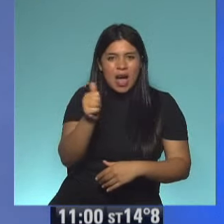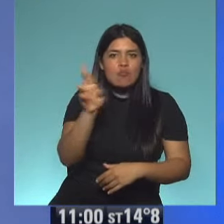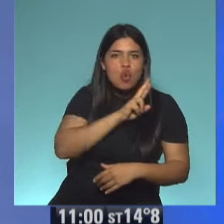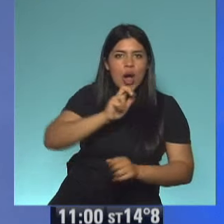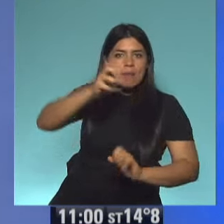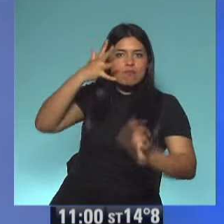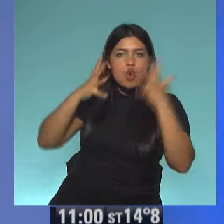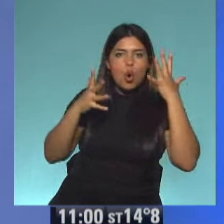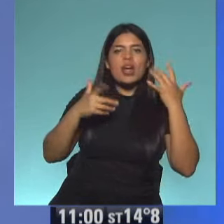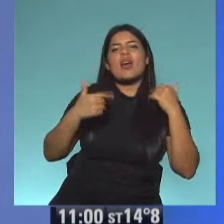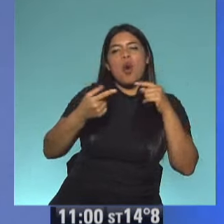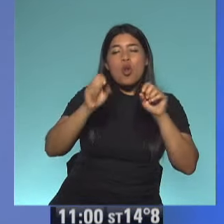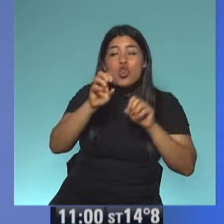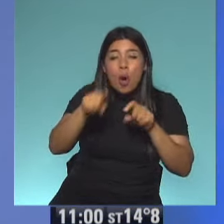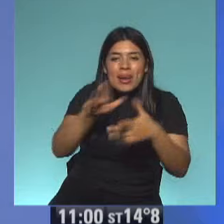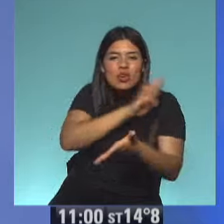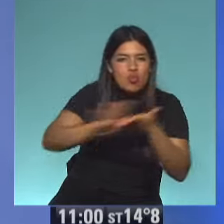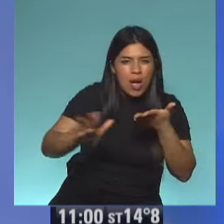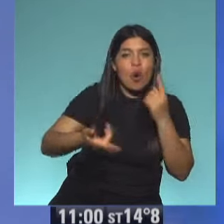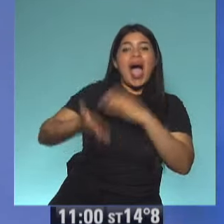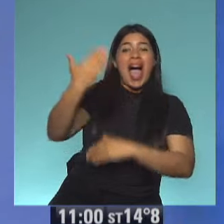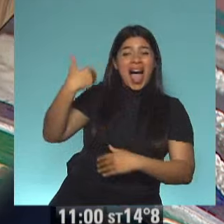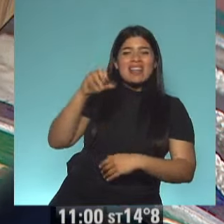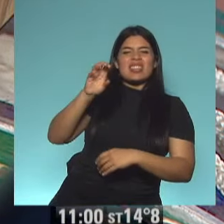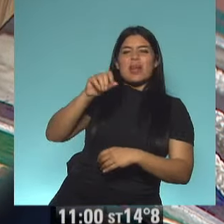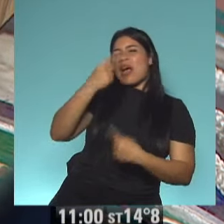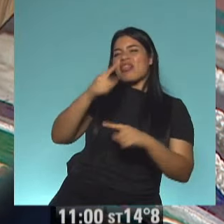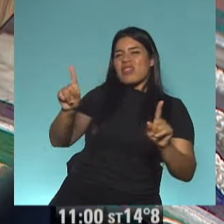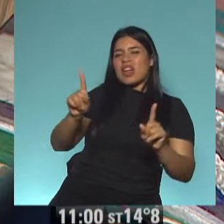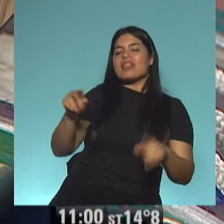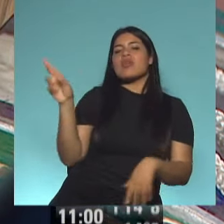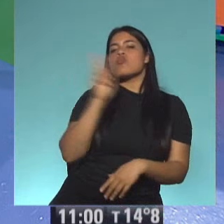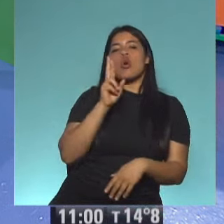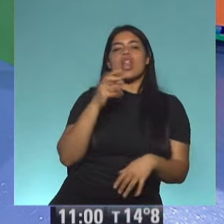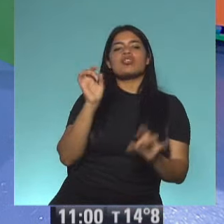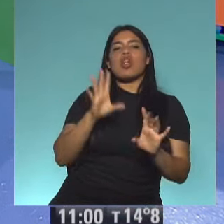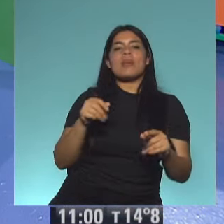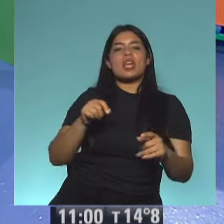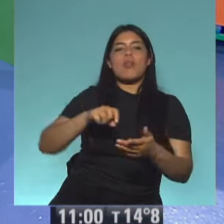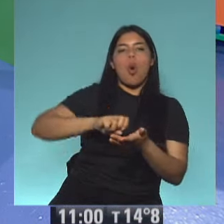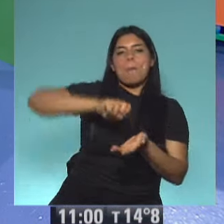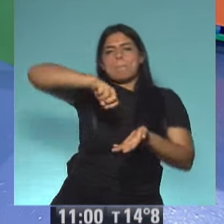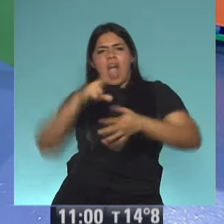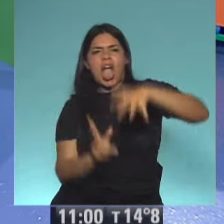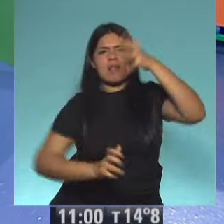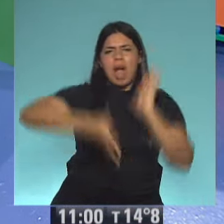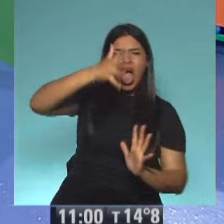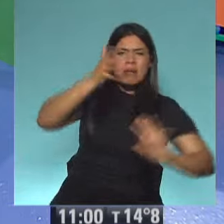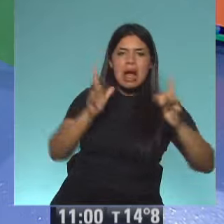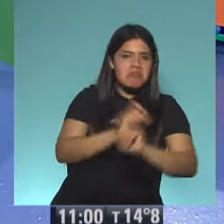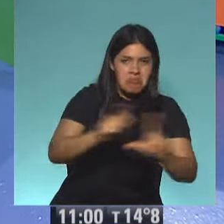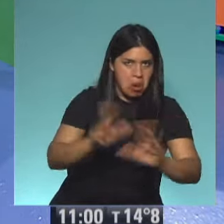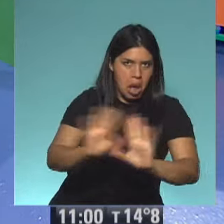No subían al escenario, no tocaban el bombo. Ah, qué mal, Mauro. Y tampoco usaban pantalones, ni saltaban ni bailaban con patadas. Ahora esto cambió. Bien.